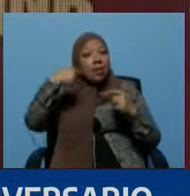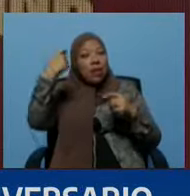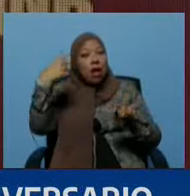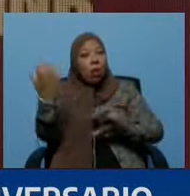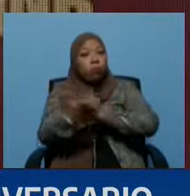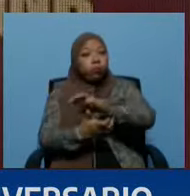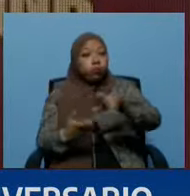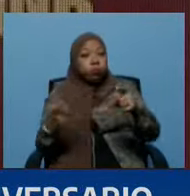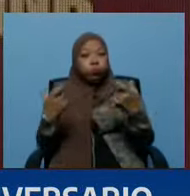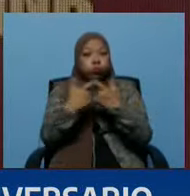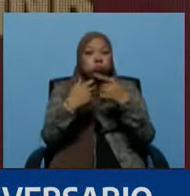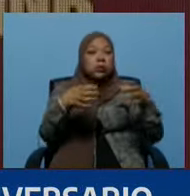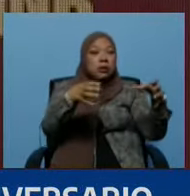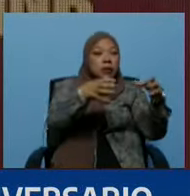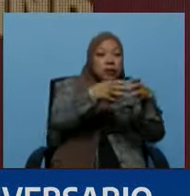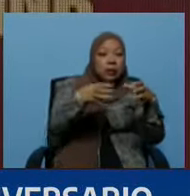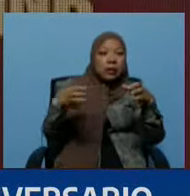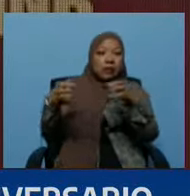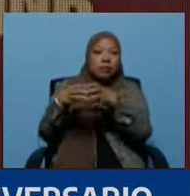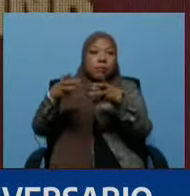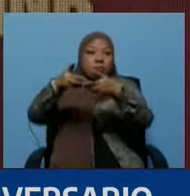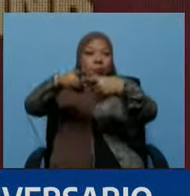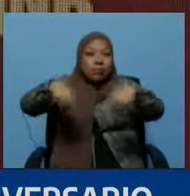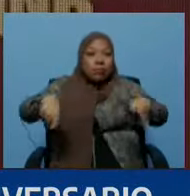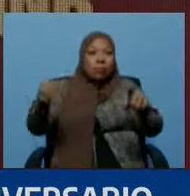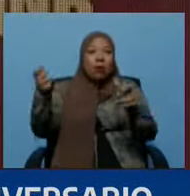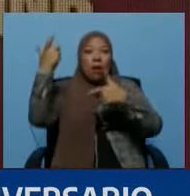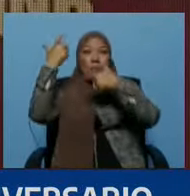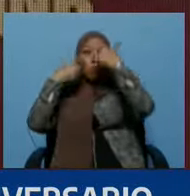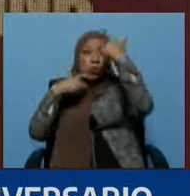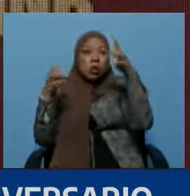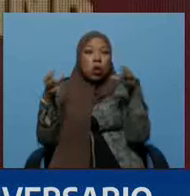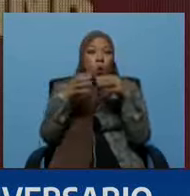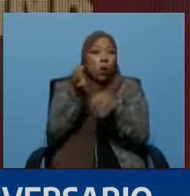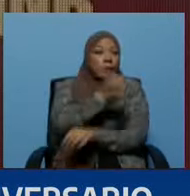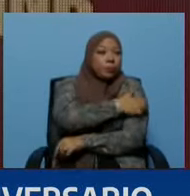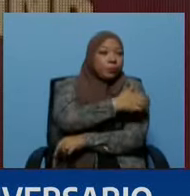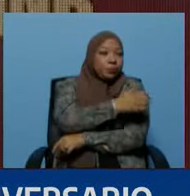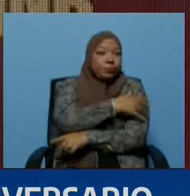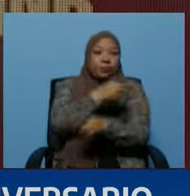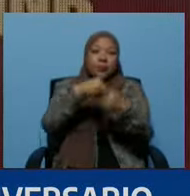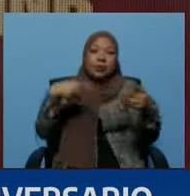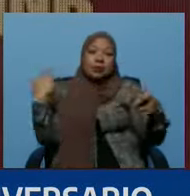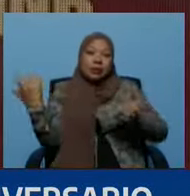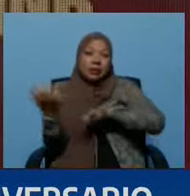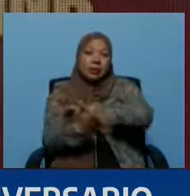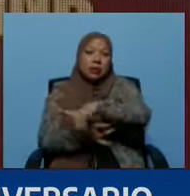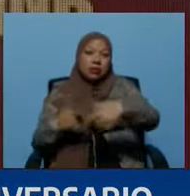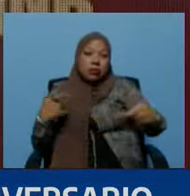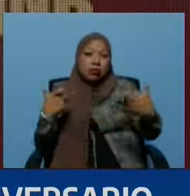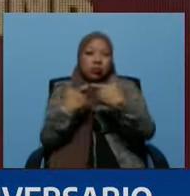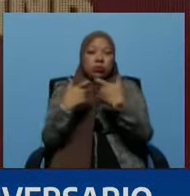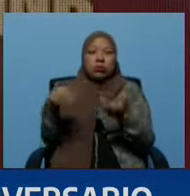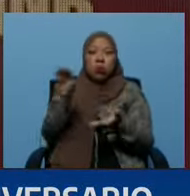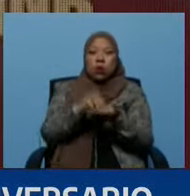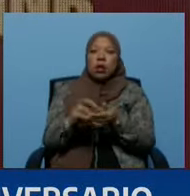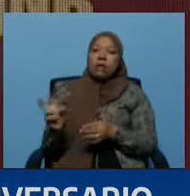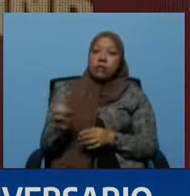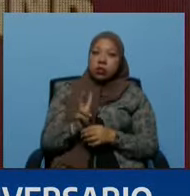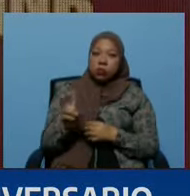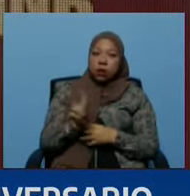para dividir a los venezolanos, para buscar una matanza y una división de Venezuela, para traer el fascismo a